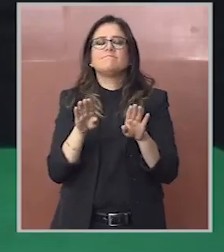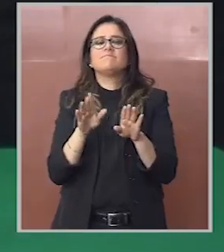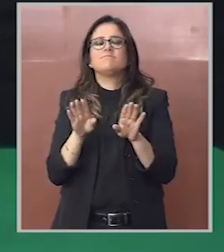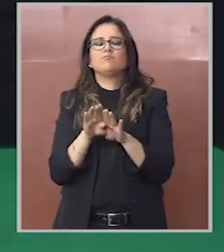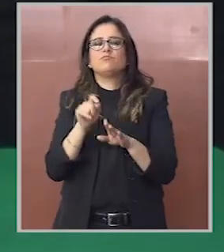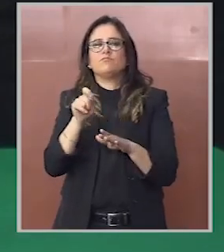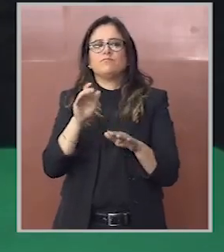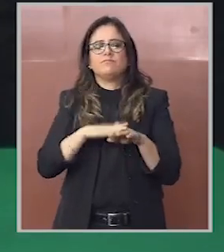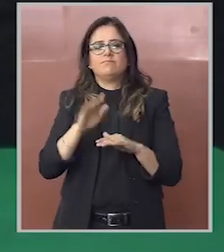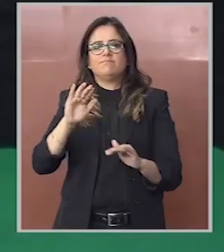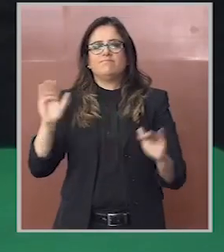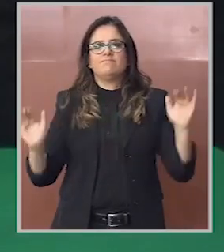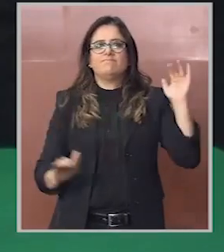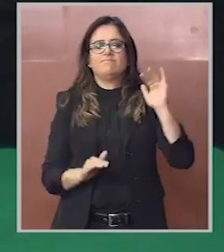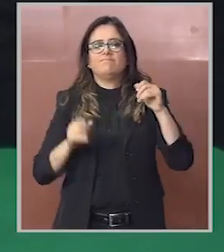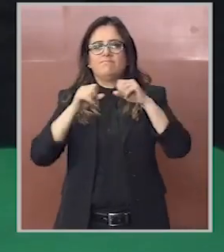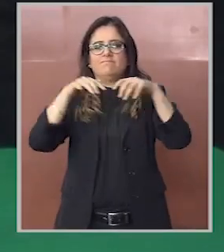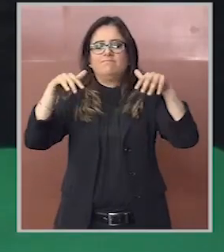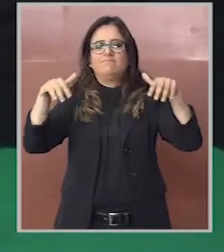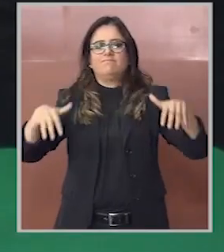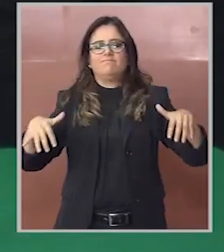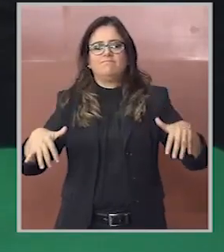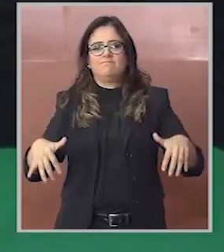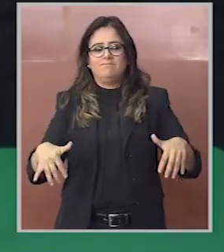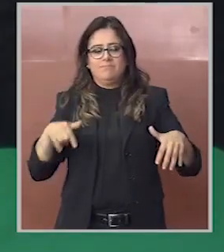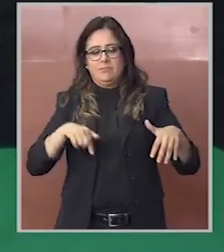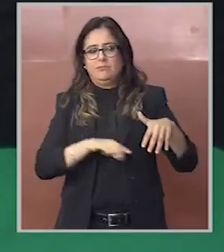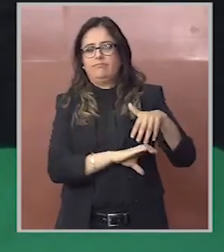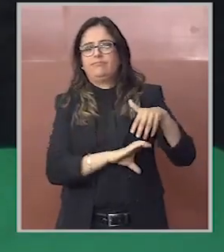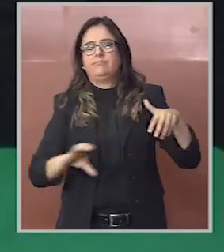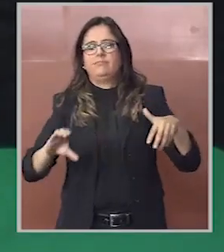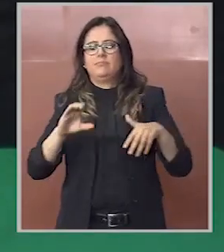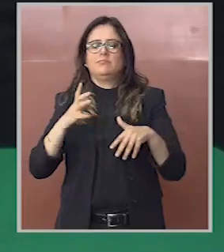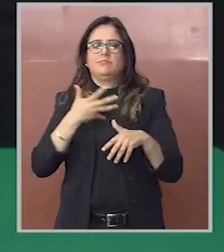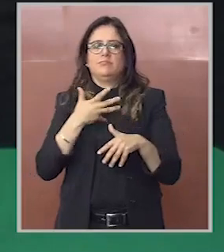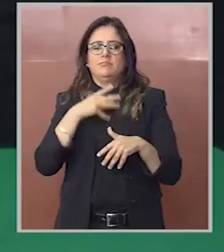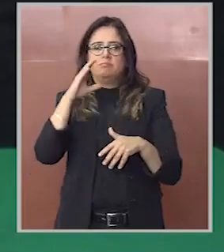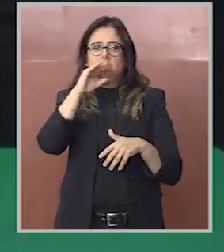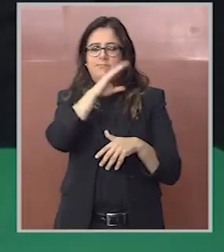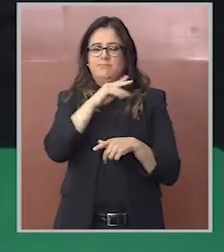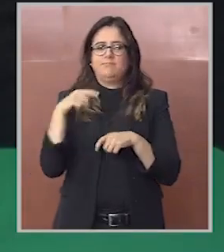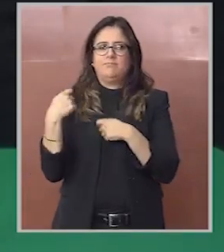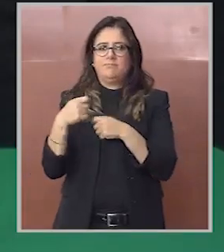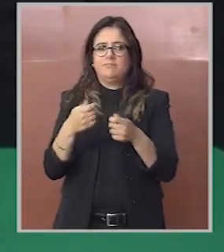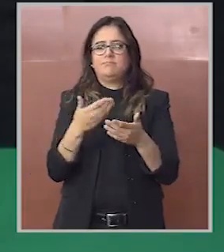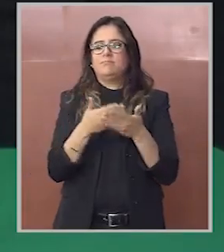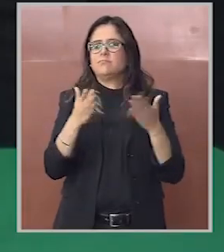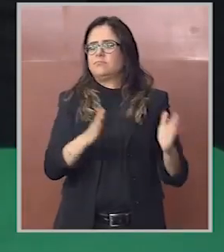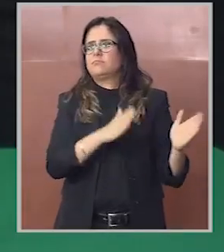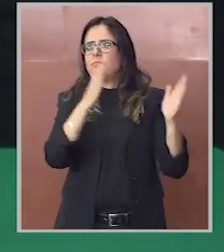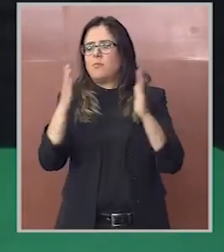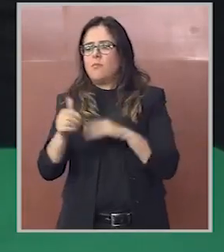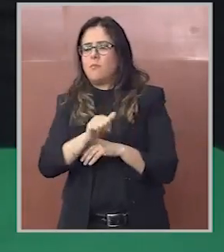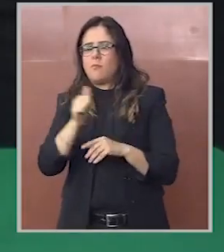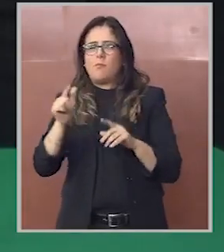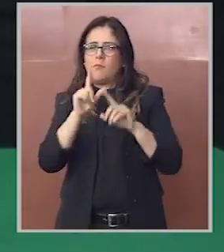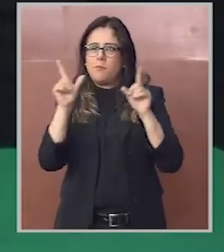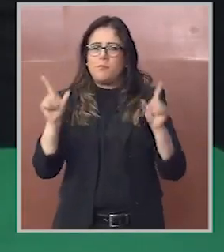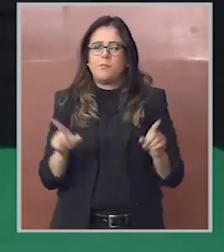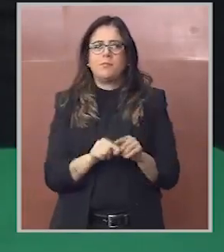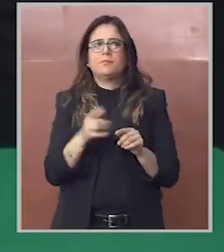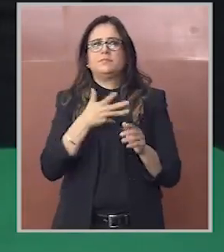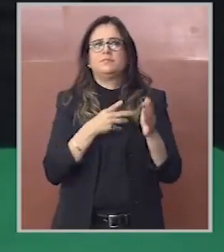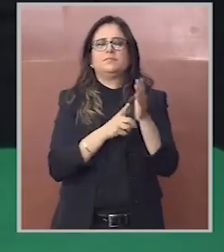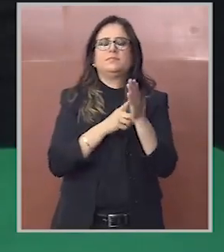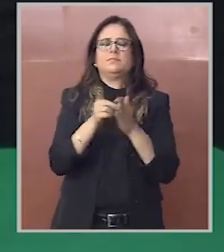poblaciones afrodescendientes en la siguiente lámina muy brevemente están los derechos que tienen muchas veces son comunidades que